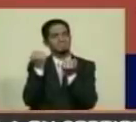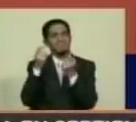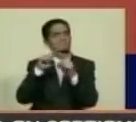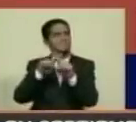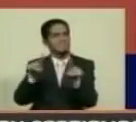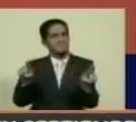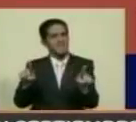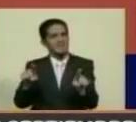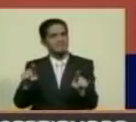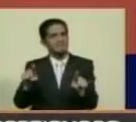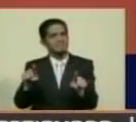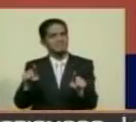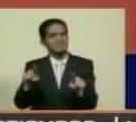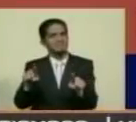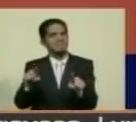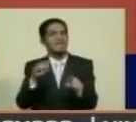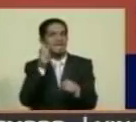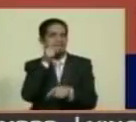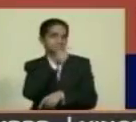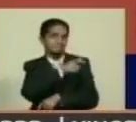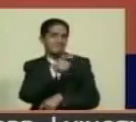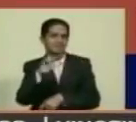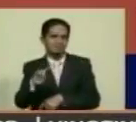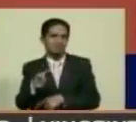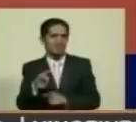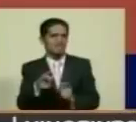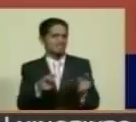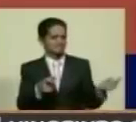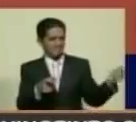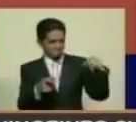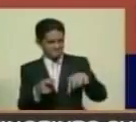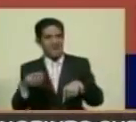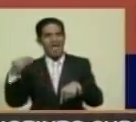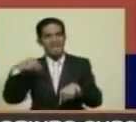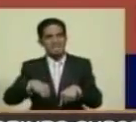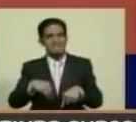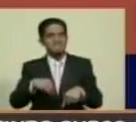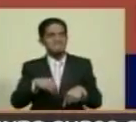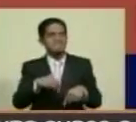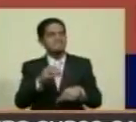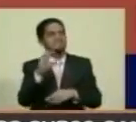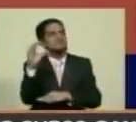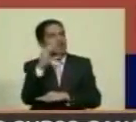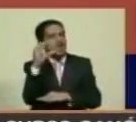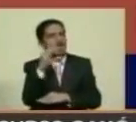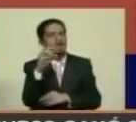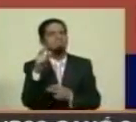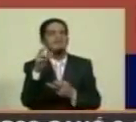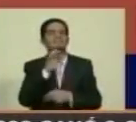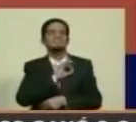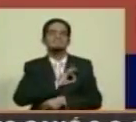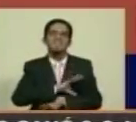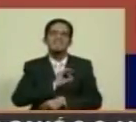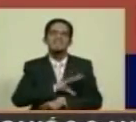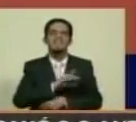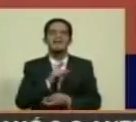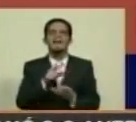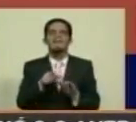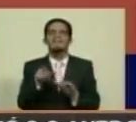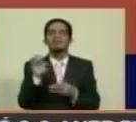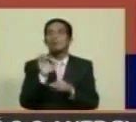ecuatorianos, los chilenos que vinieron a vivir a esta tierra. Aquí fueron recibidos como hermanos. Allá fueron sometidos a trabajos de